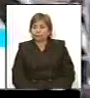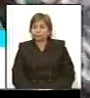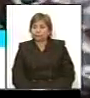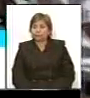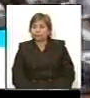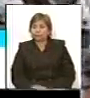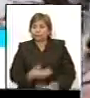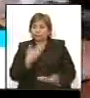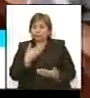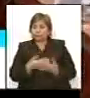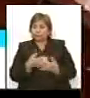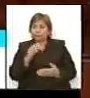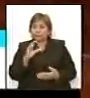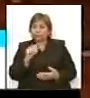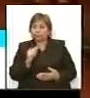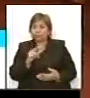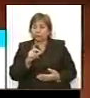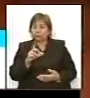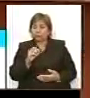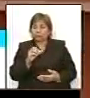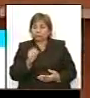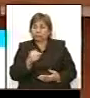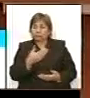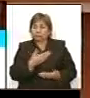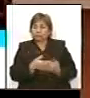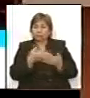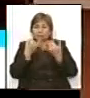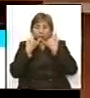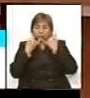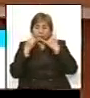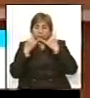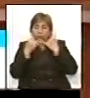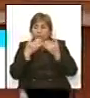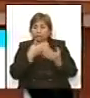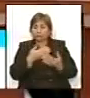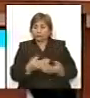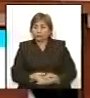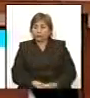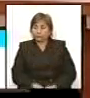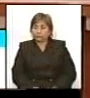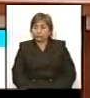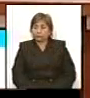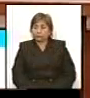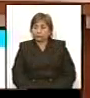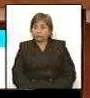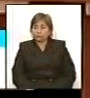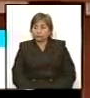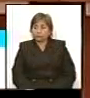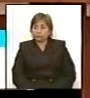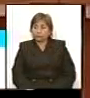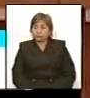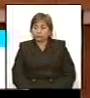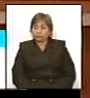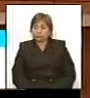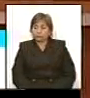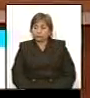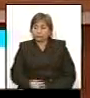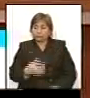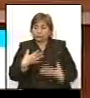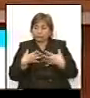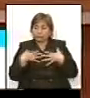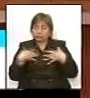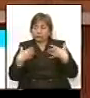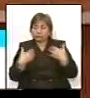gracias, Carlos. Agradecerle a Guillermo la información que nos... Vivienda. Sí, no, nos toca ahorita